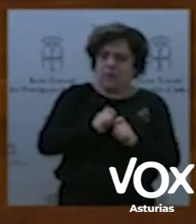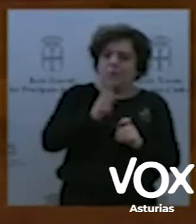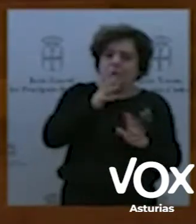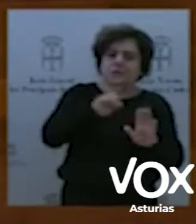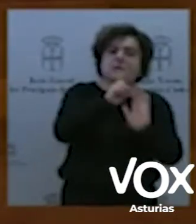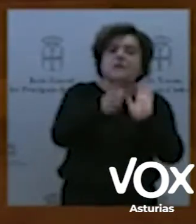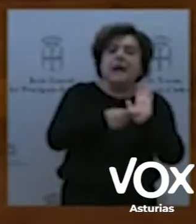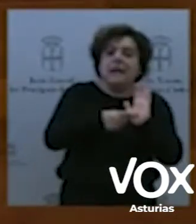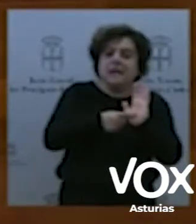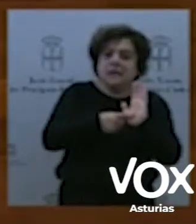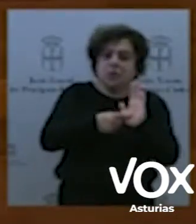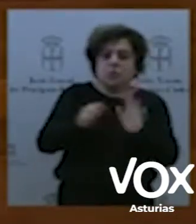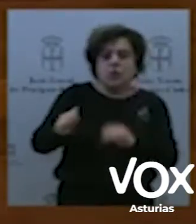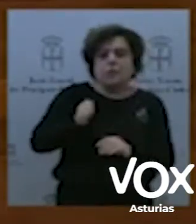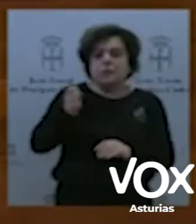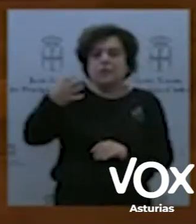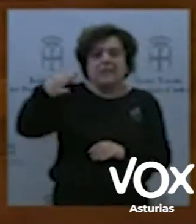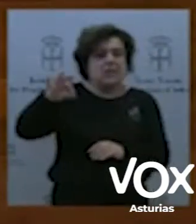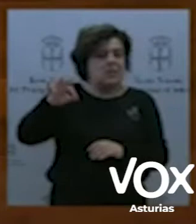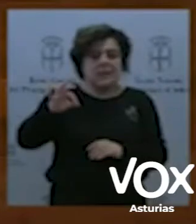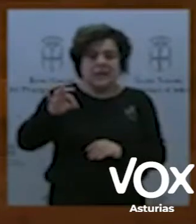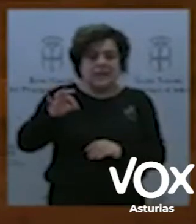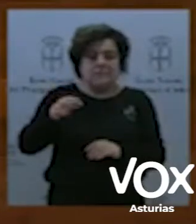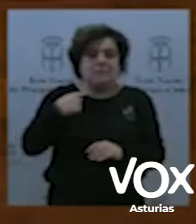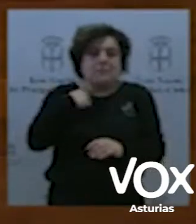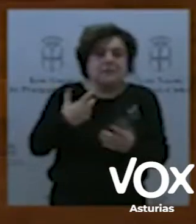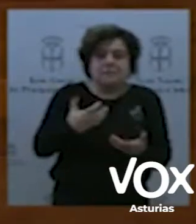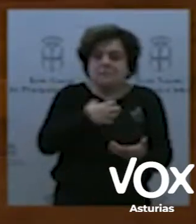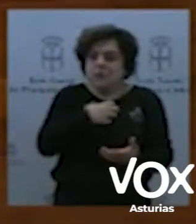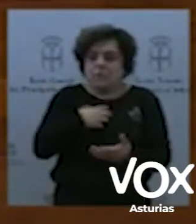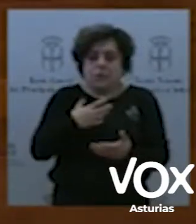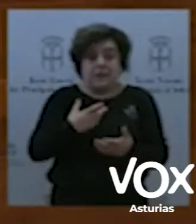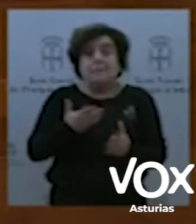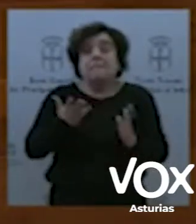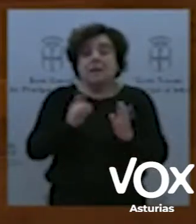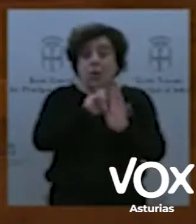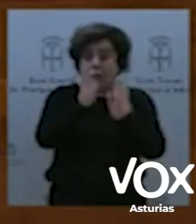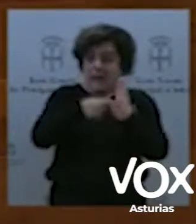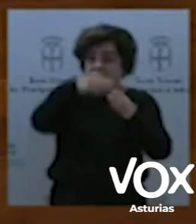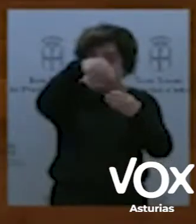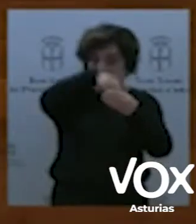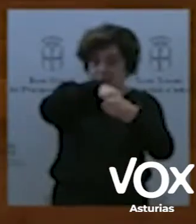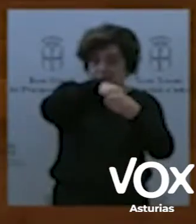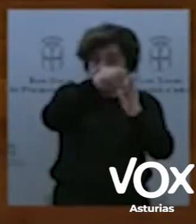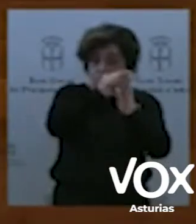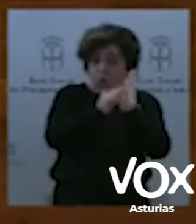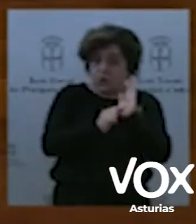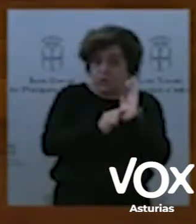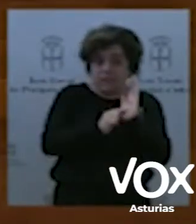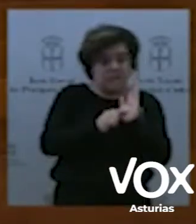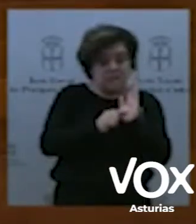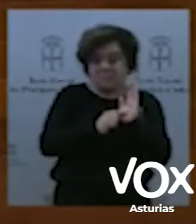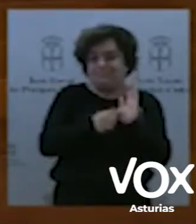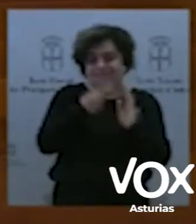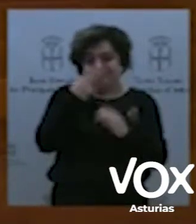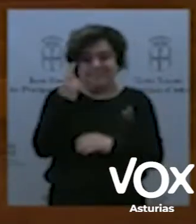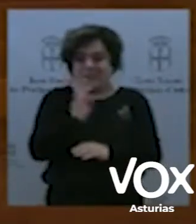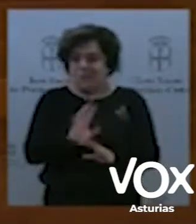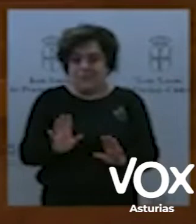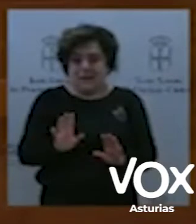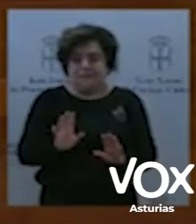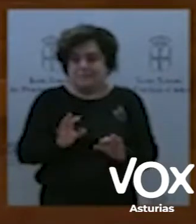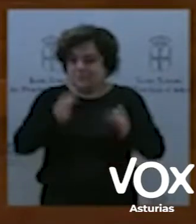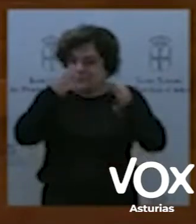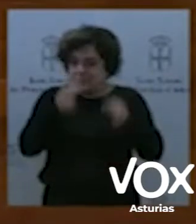perderse, y todo apunta a que los contenidos que quieren incluir en ella van a ser ineficaces, no lo van a resolver. Y es más, nos